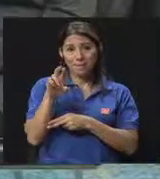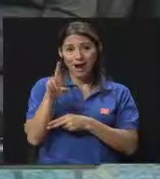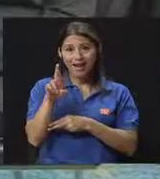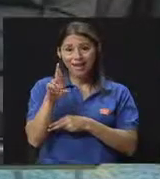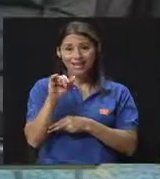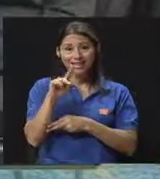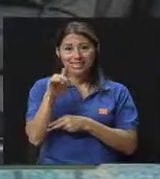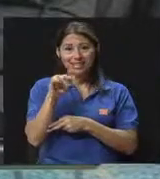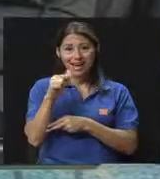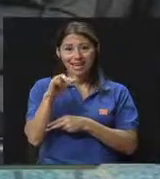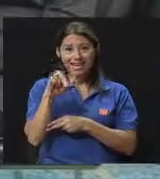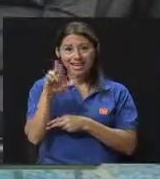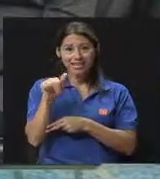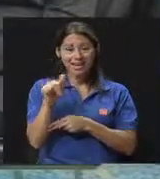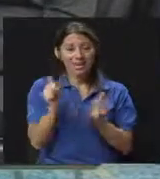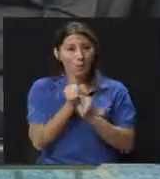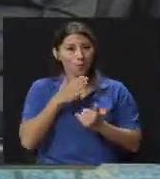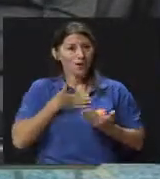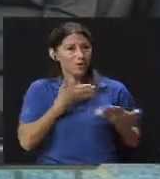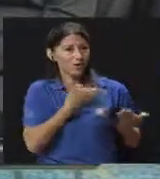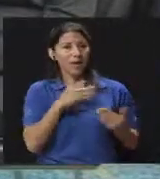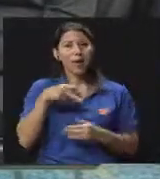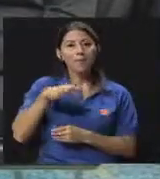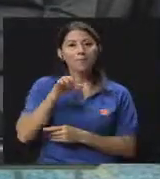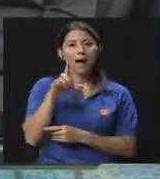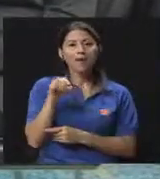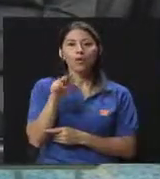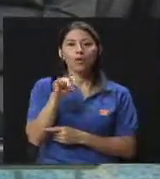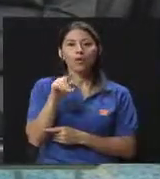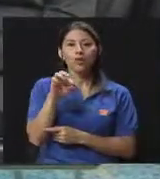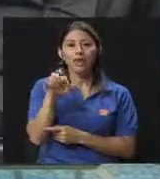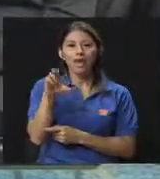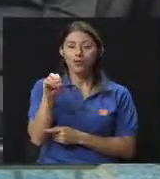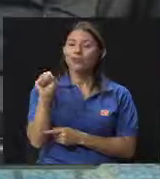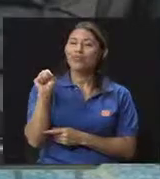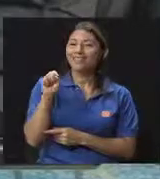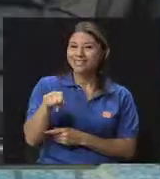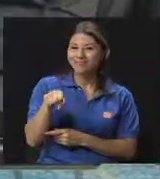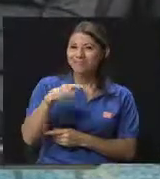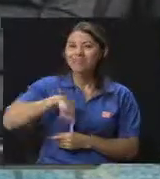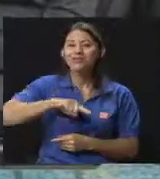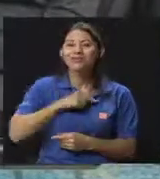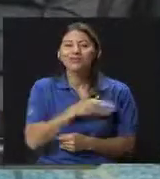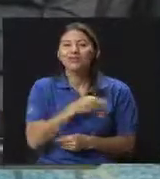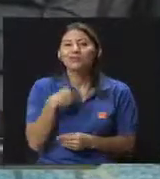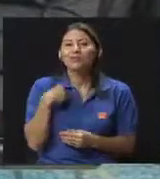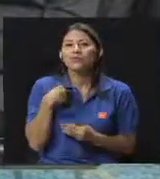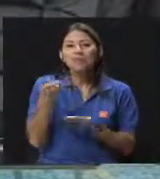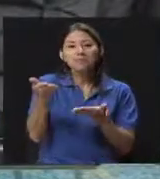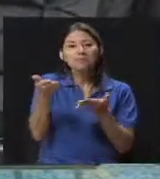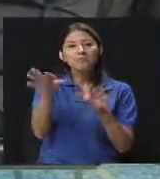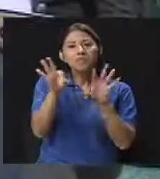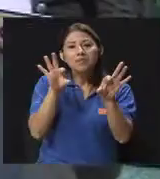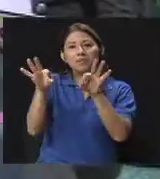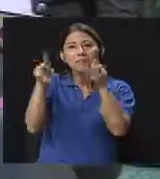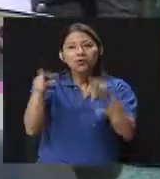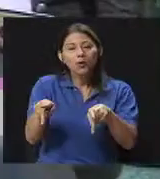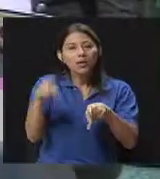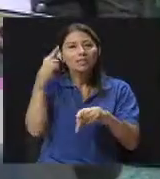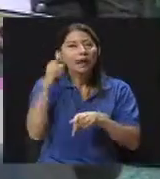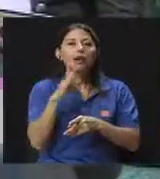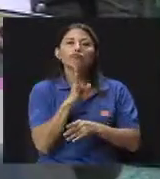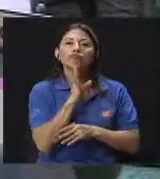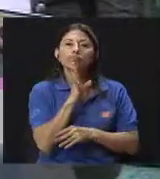Montero, y así es, María del Mar, aquí en Vivir Mejor. Nos gusta traer invitados para que puedan aprender ustedes en casa, para que